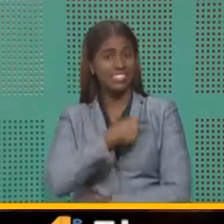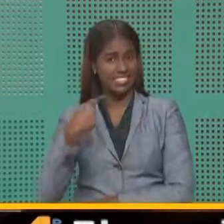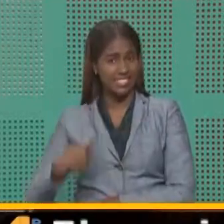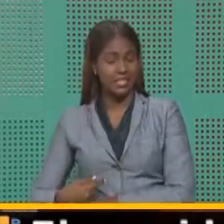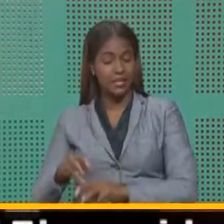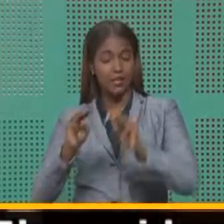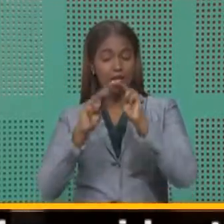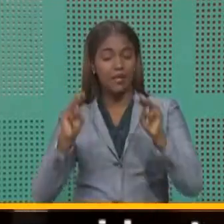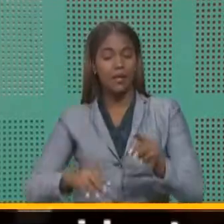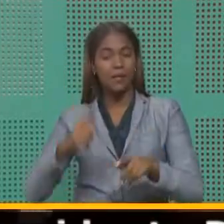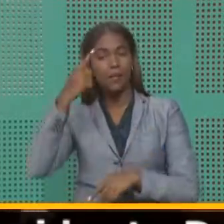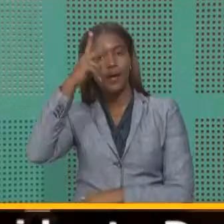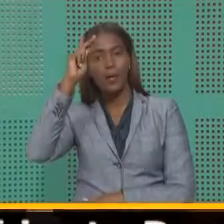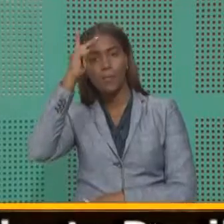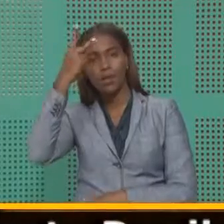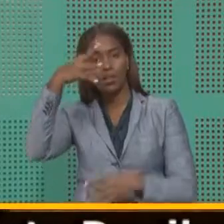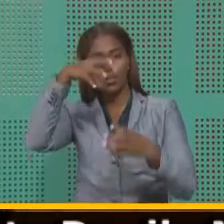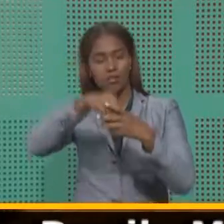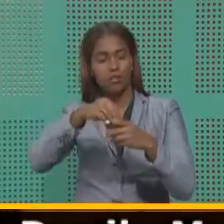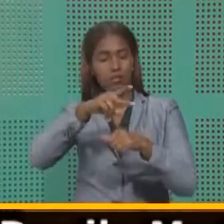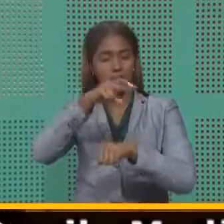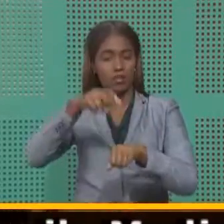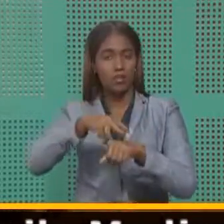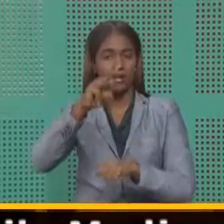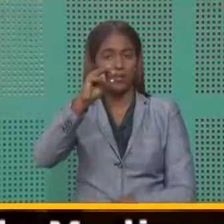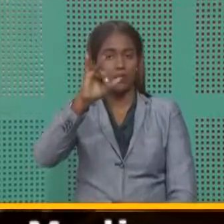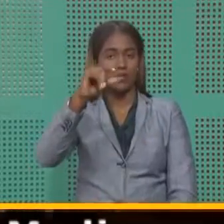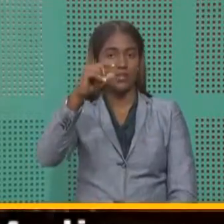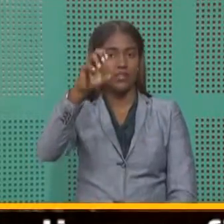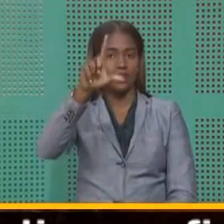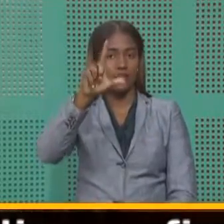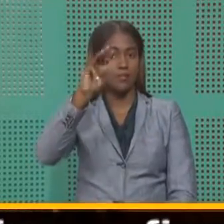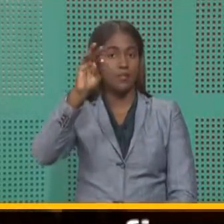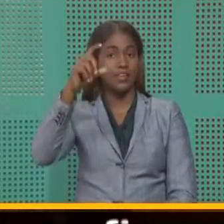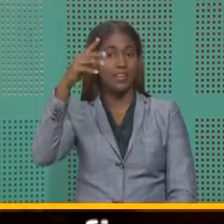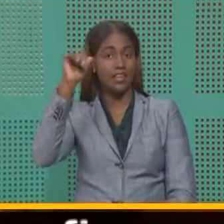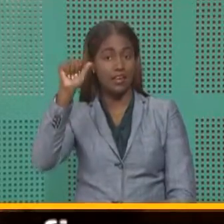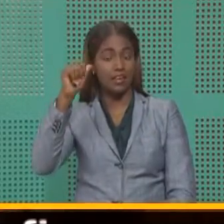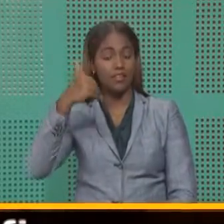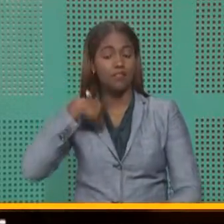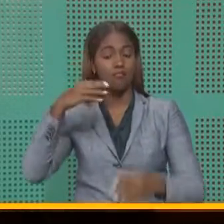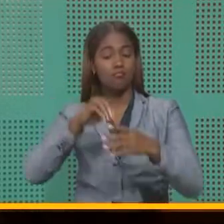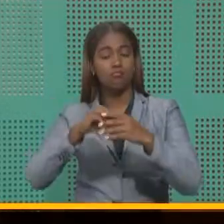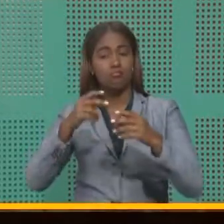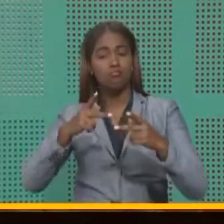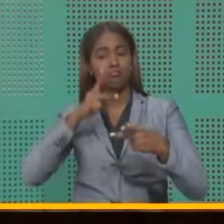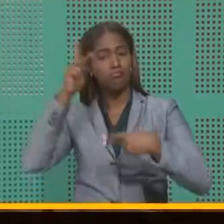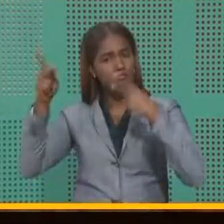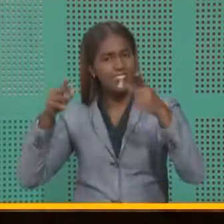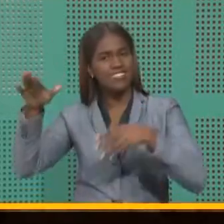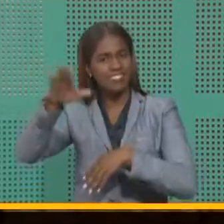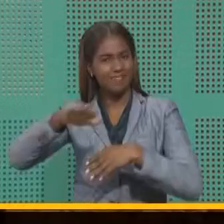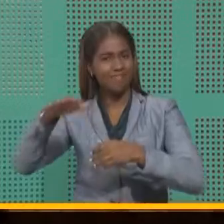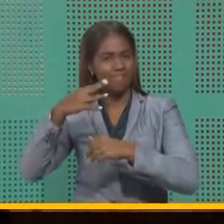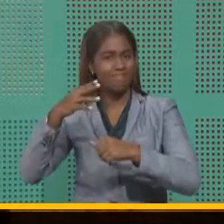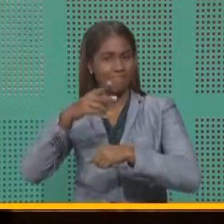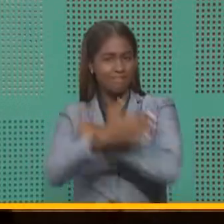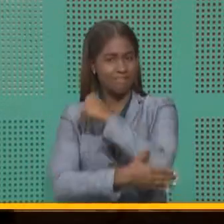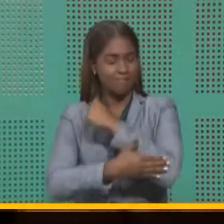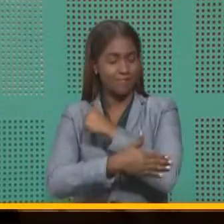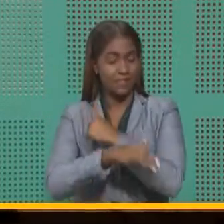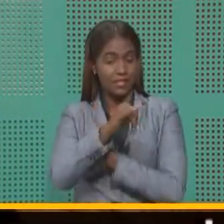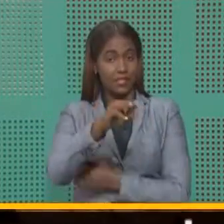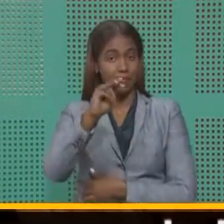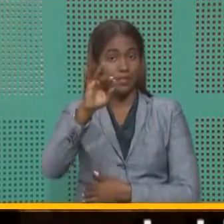ministro para la política la integración regional miguel mejía realiza un periplo por esas naciones asiáticas miguel mejía